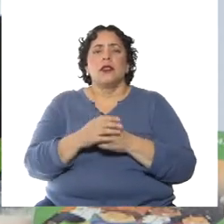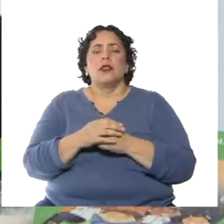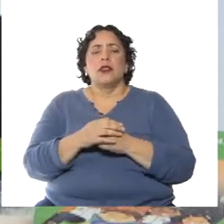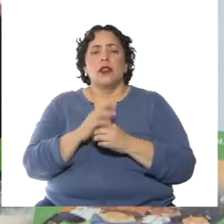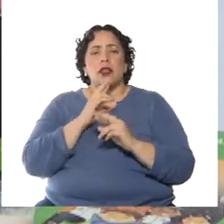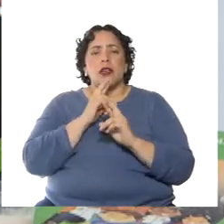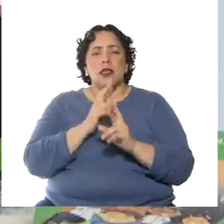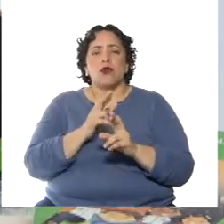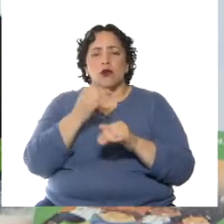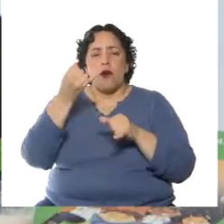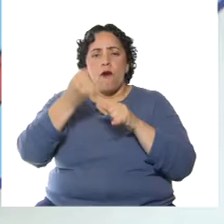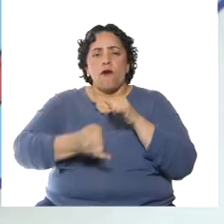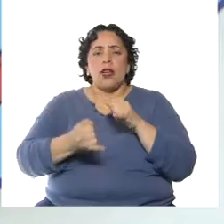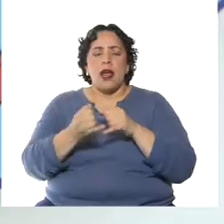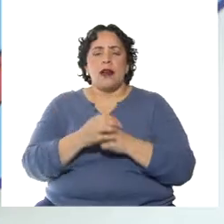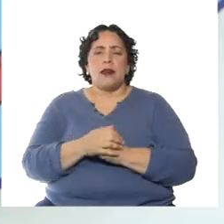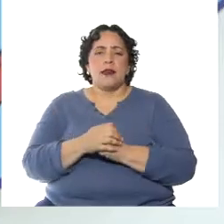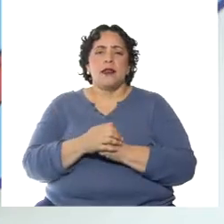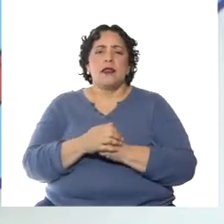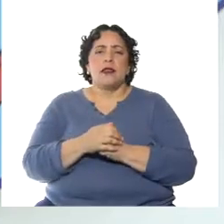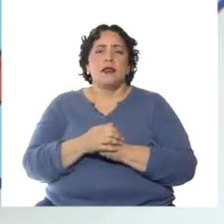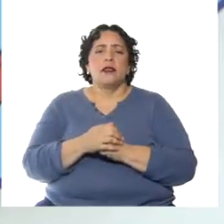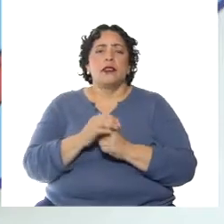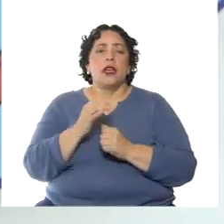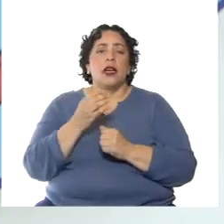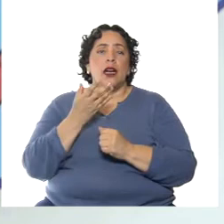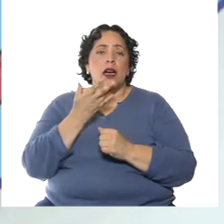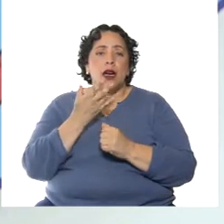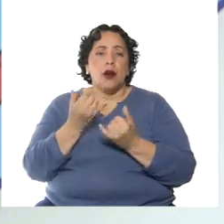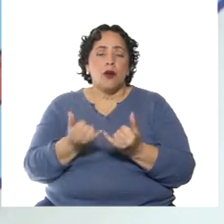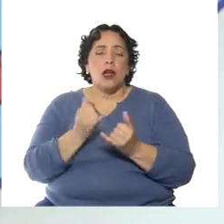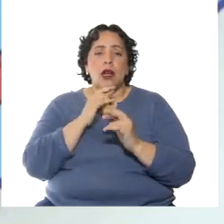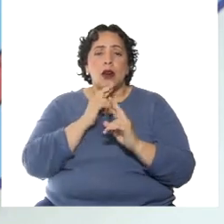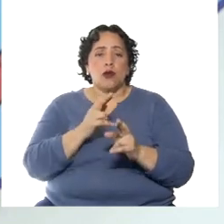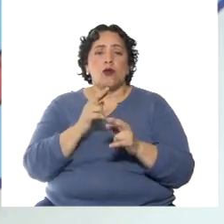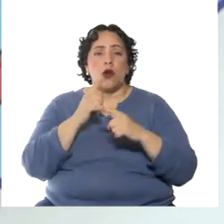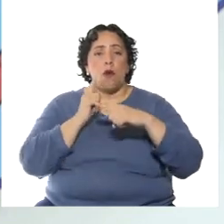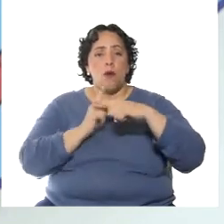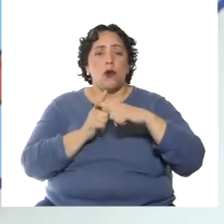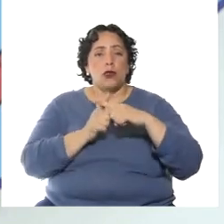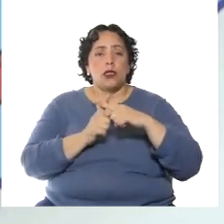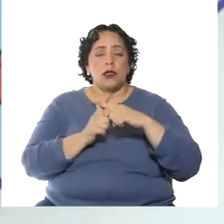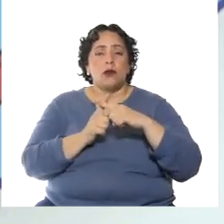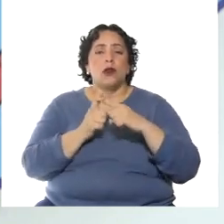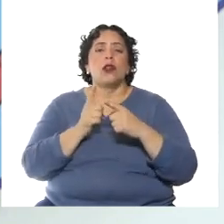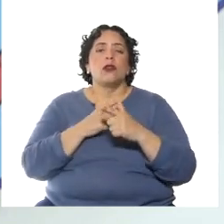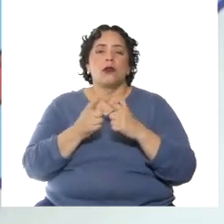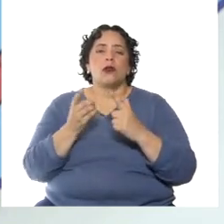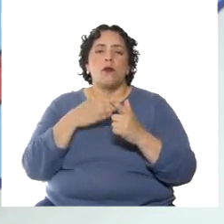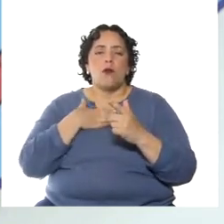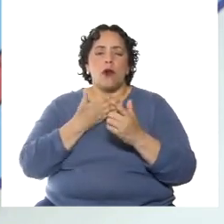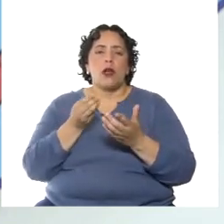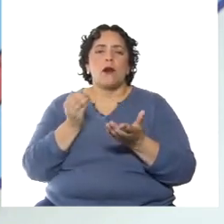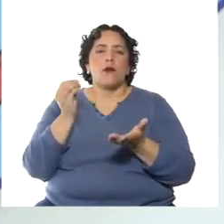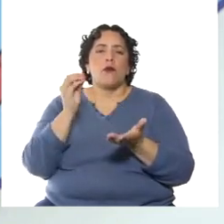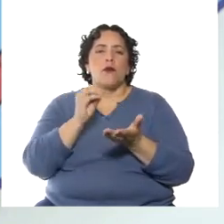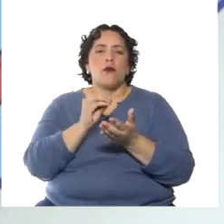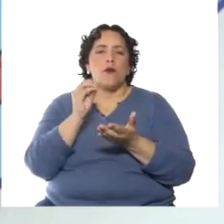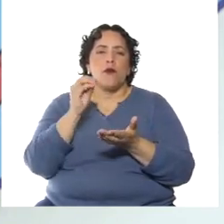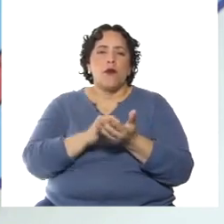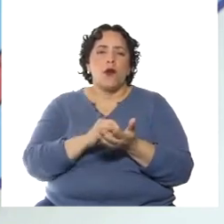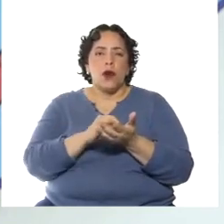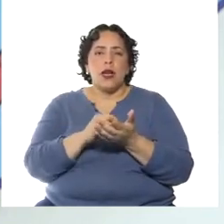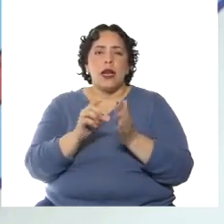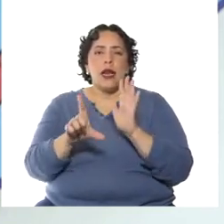los resultados finales, ¿verdad? Por supuesto. Y si existe unos resultados positivos, por supuesto que ahí ya se puede